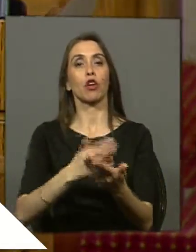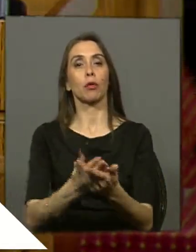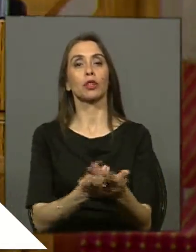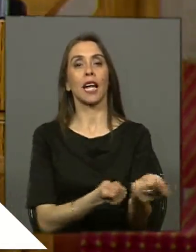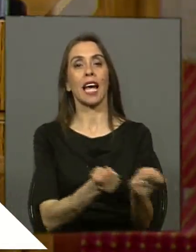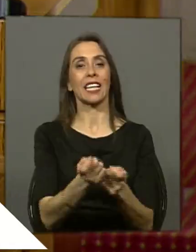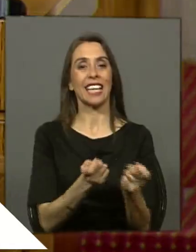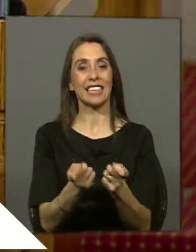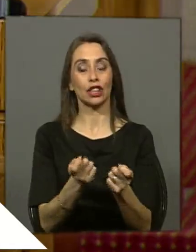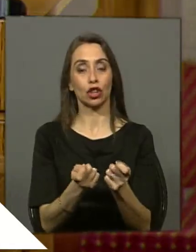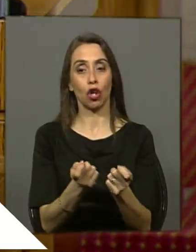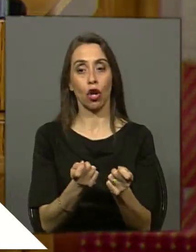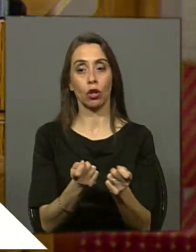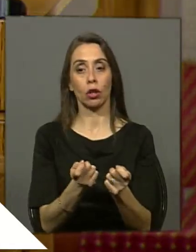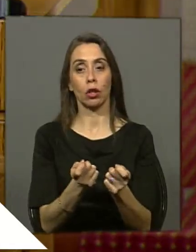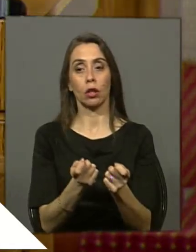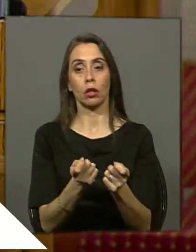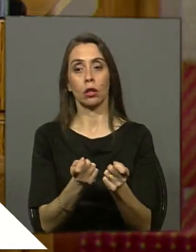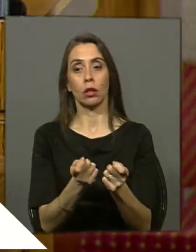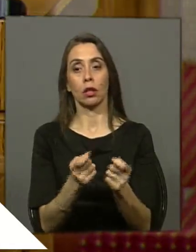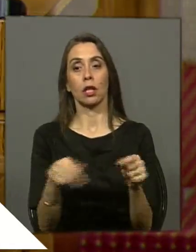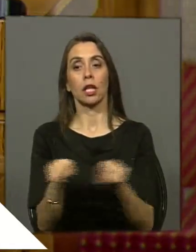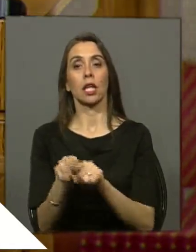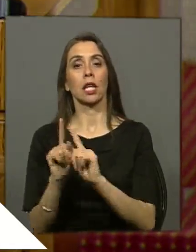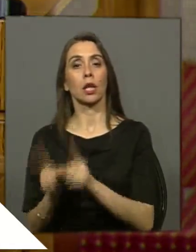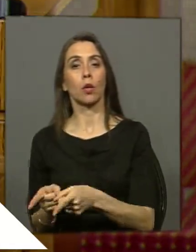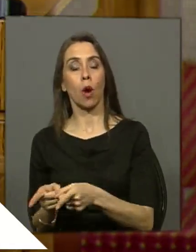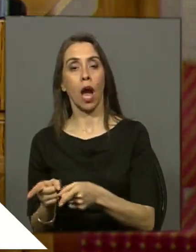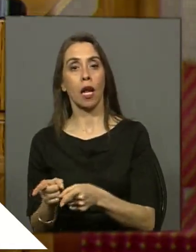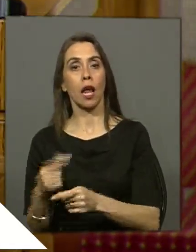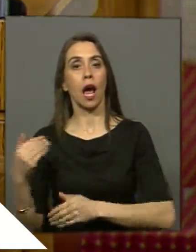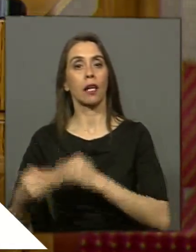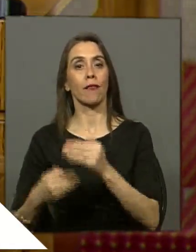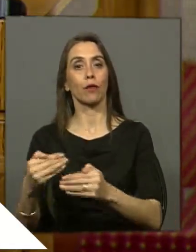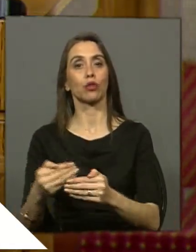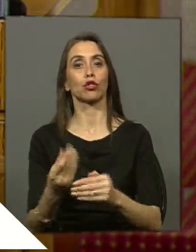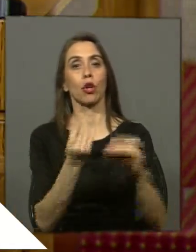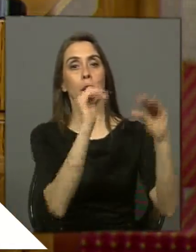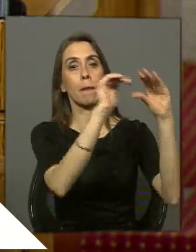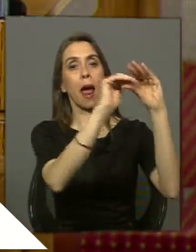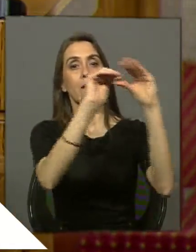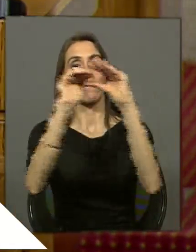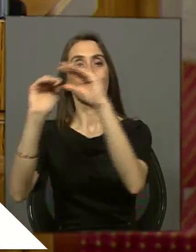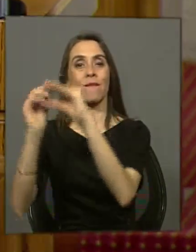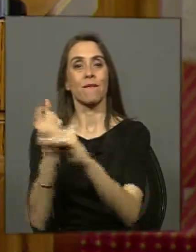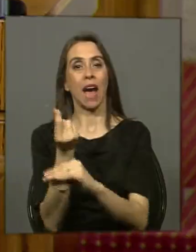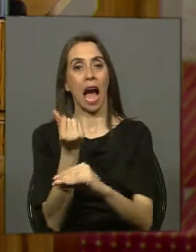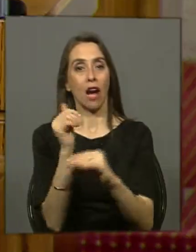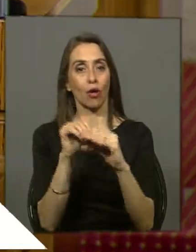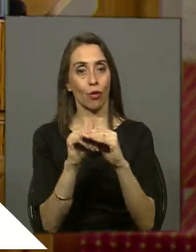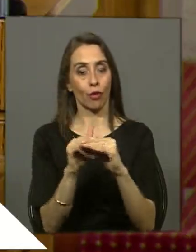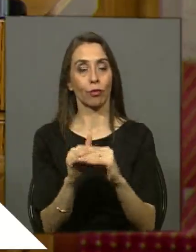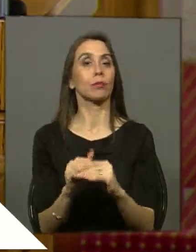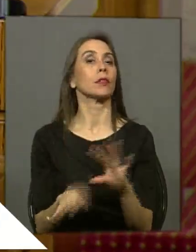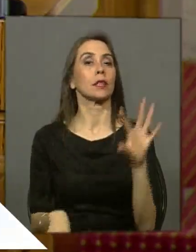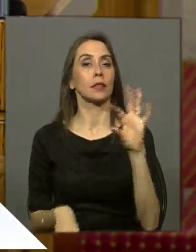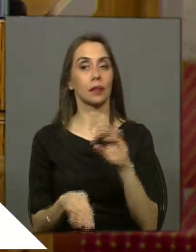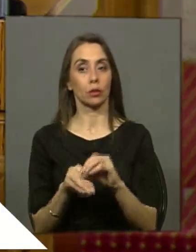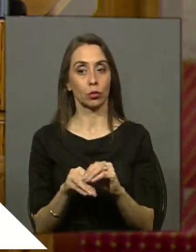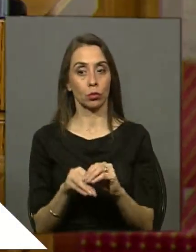de gestión sean a lo menos equivalentes a los que operan hoy día ordenadamente en la banca en ese sentido y sintetizo